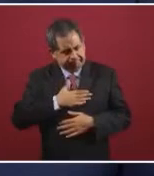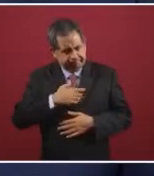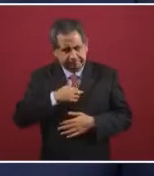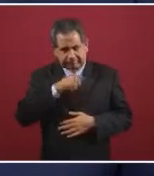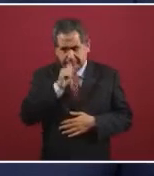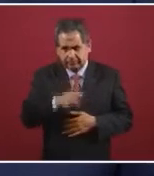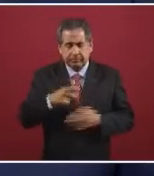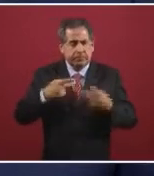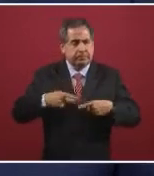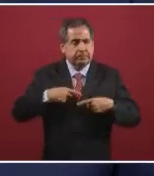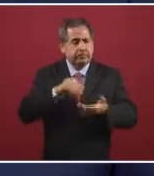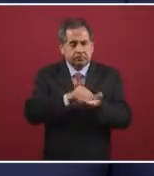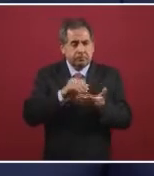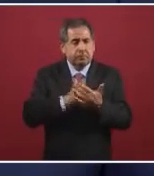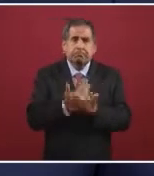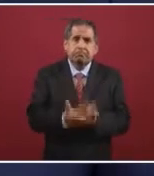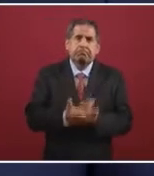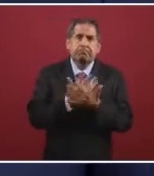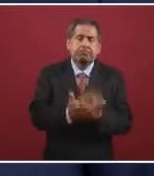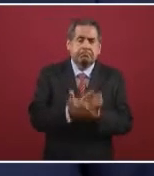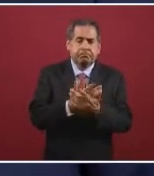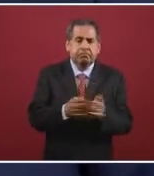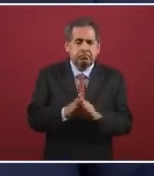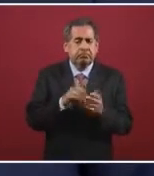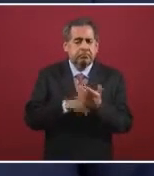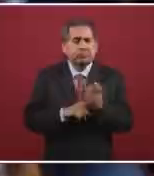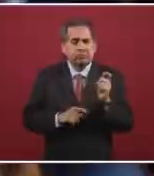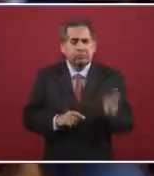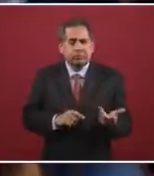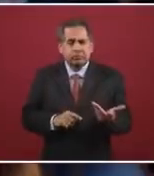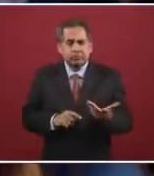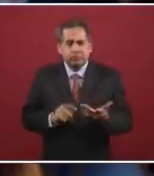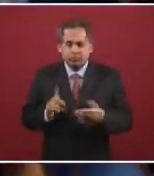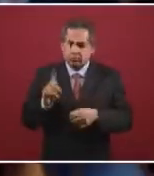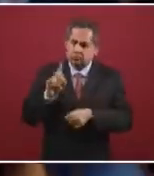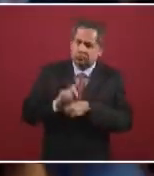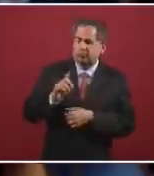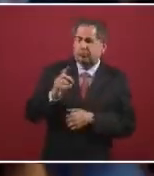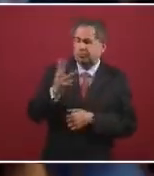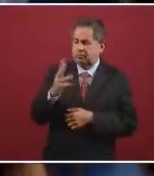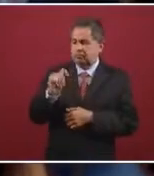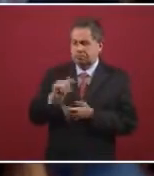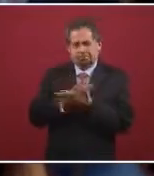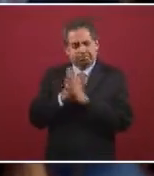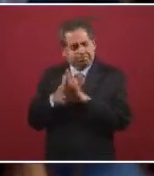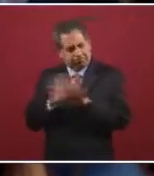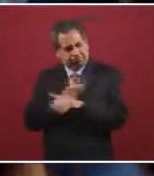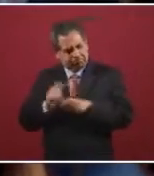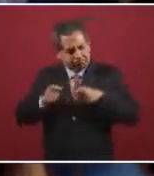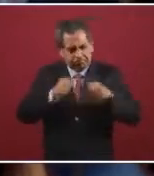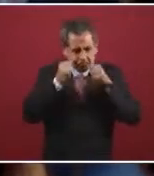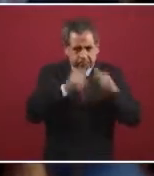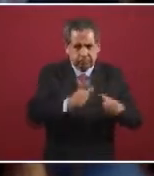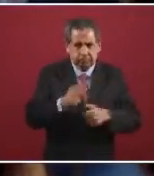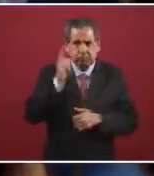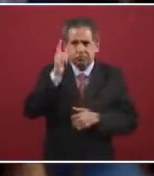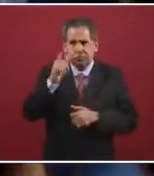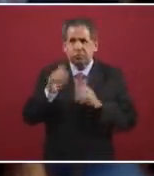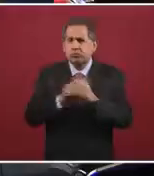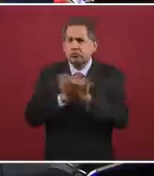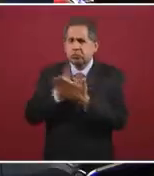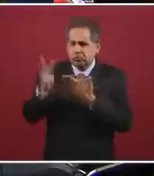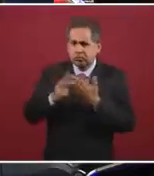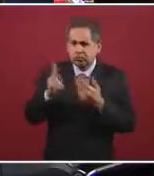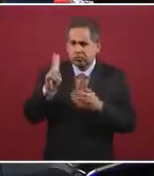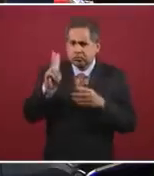Esa gente todavía está esperando que llegue la 4T, presidente. Quizás a través del programa